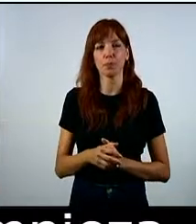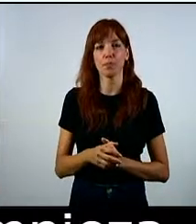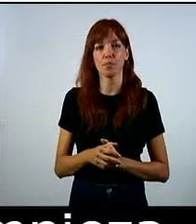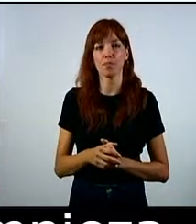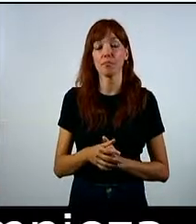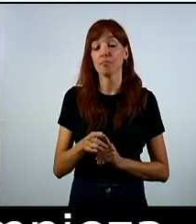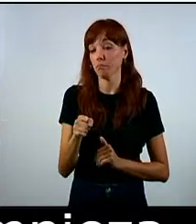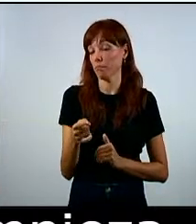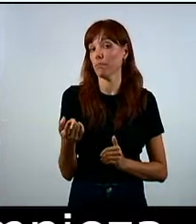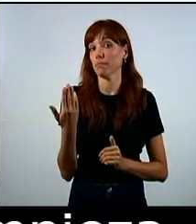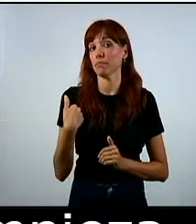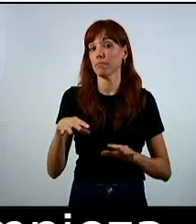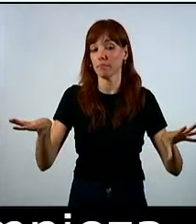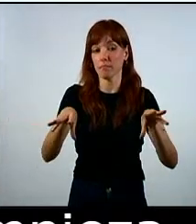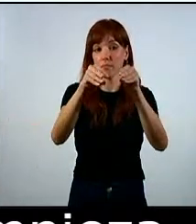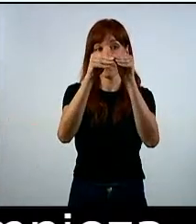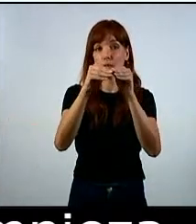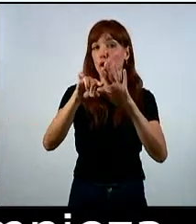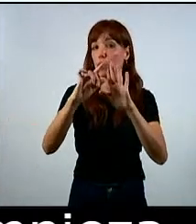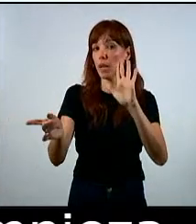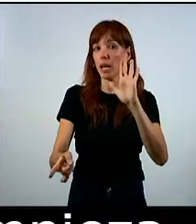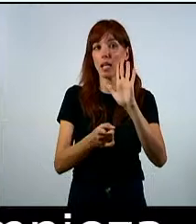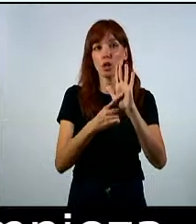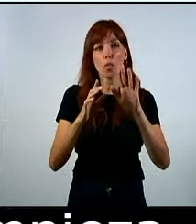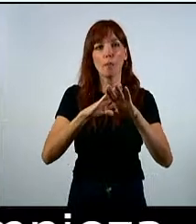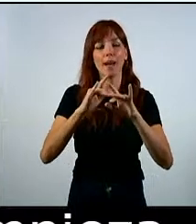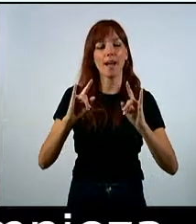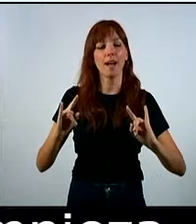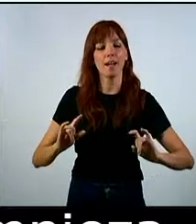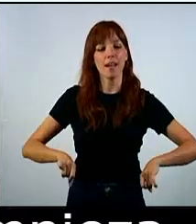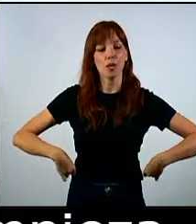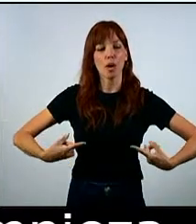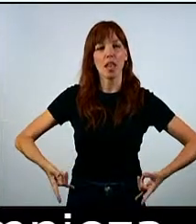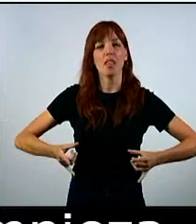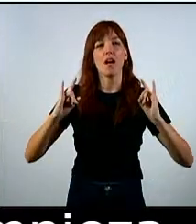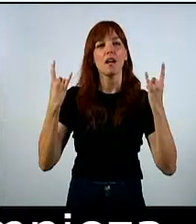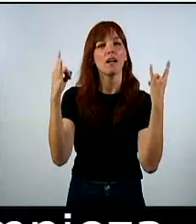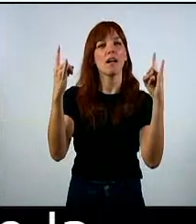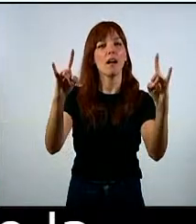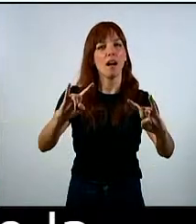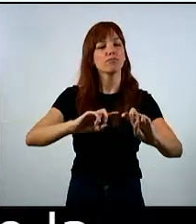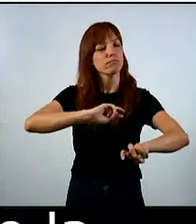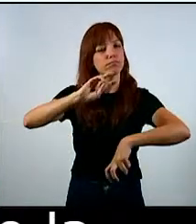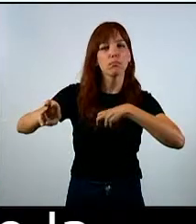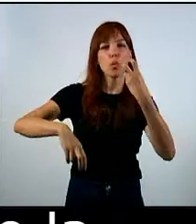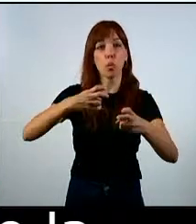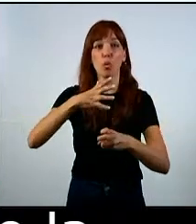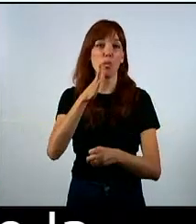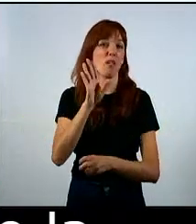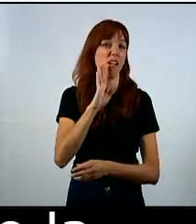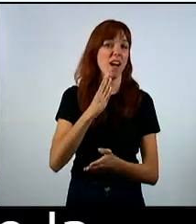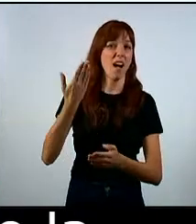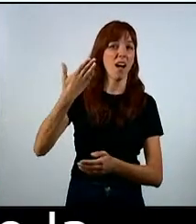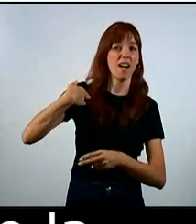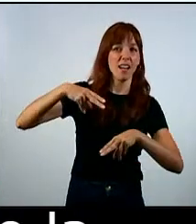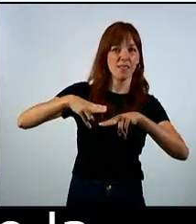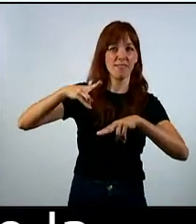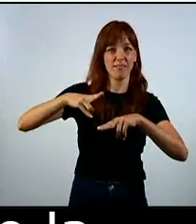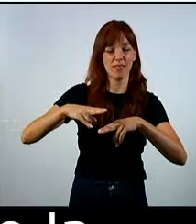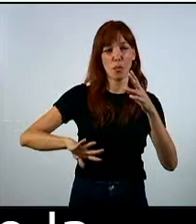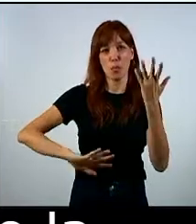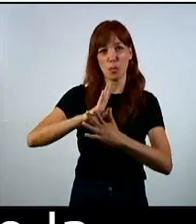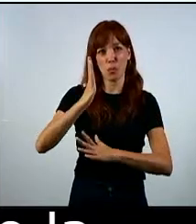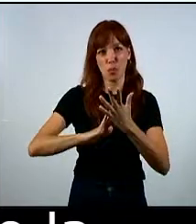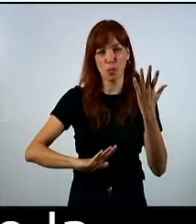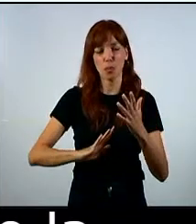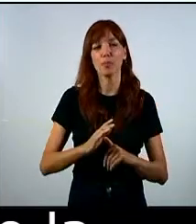así y completando así la regeneración de la naturaleza en esa zona que recibió esta catástrofe del incendio. Hasta